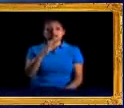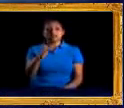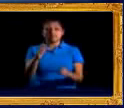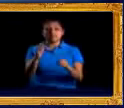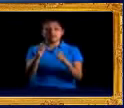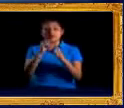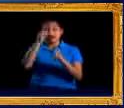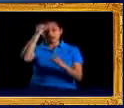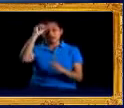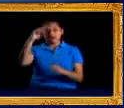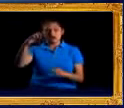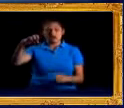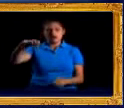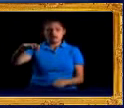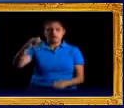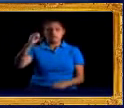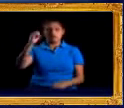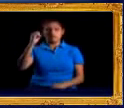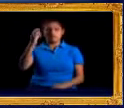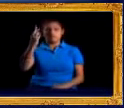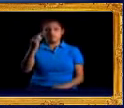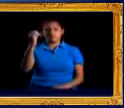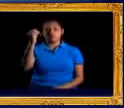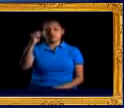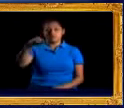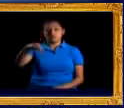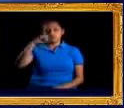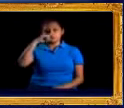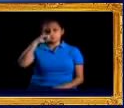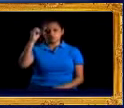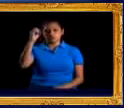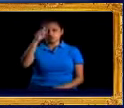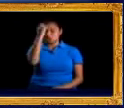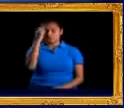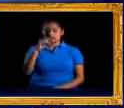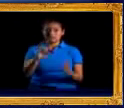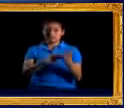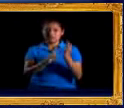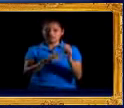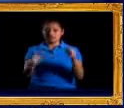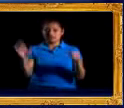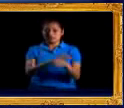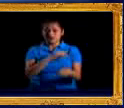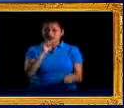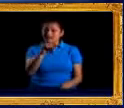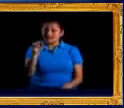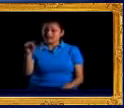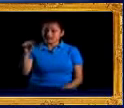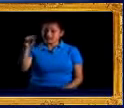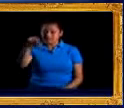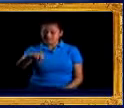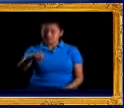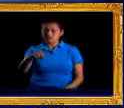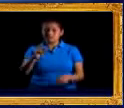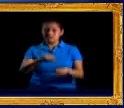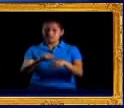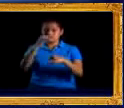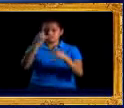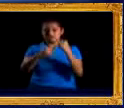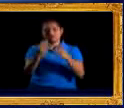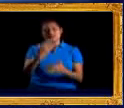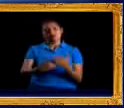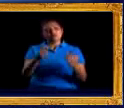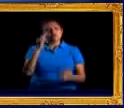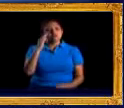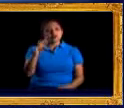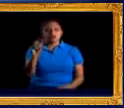griega ploutos, que quiere decir llenura. Entonces, hermano, en estos tiempos finales vamos a ver